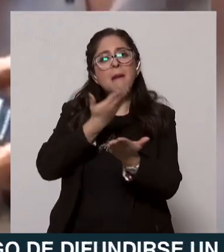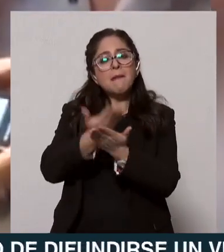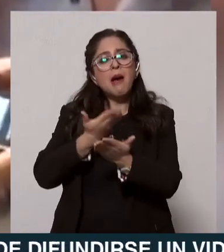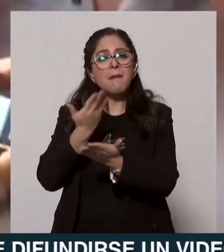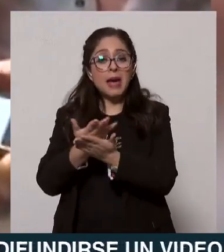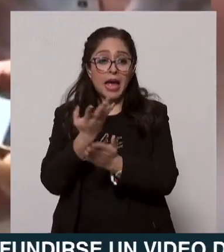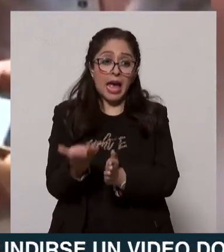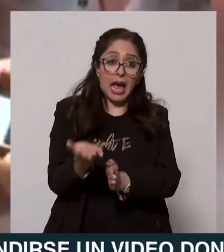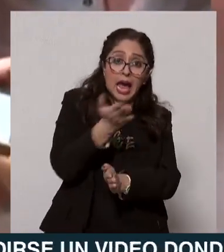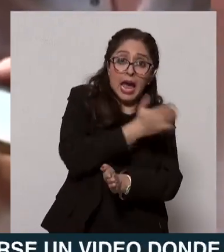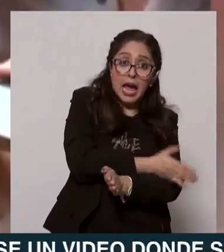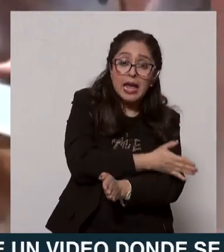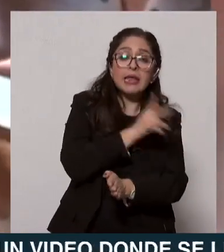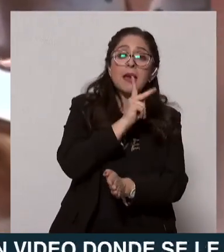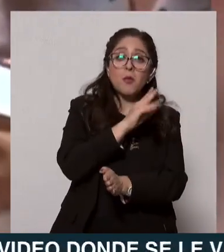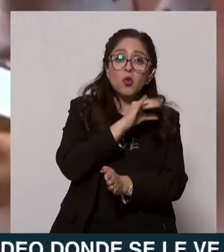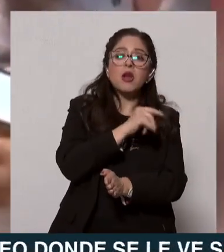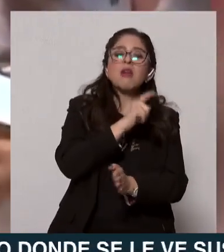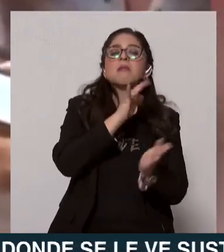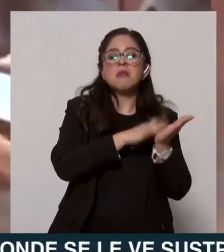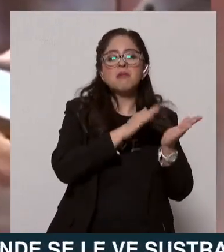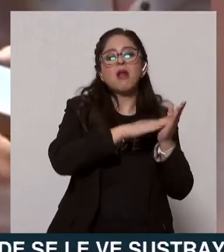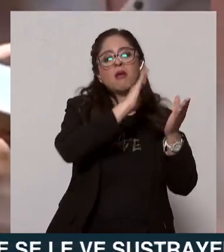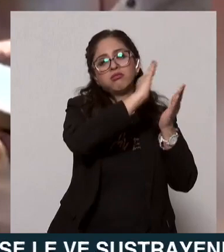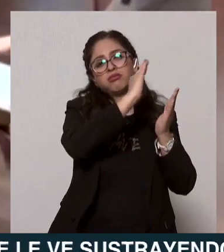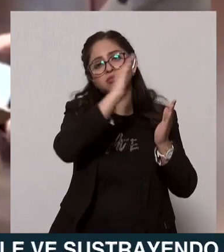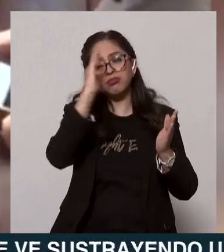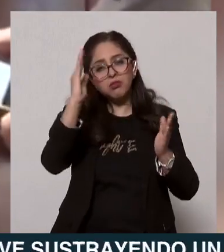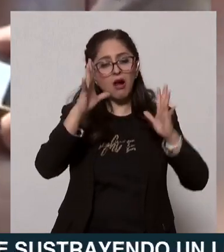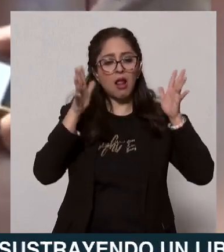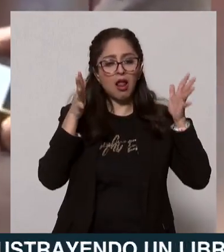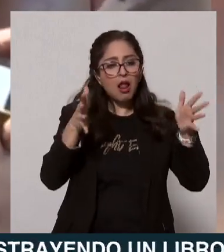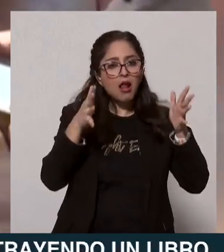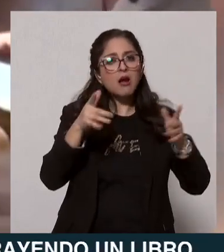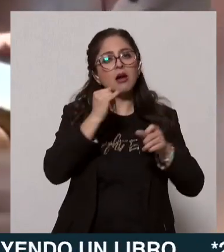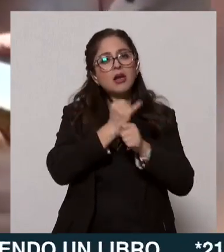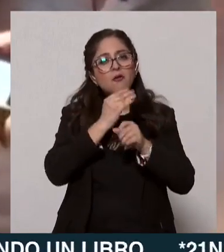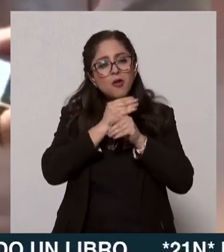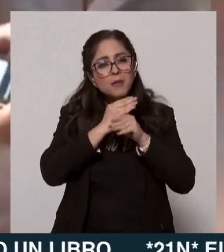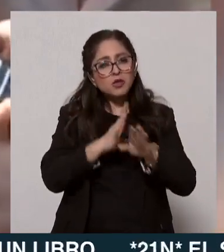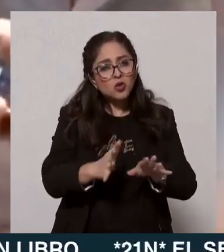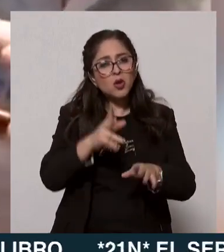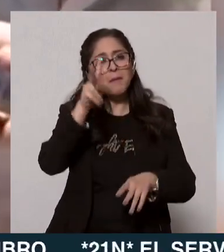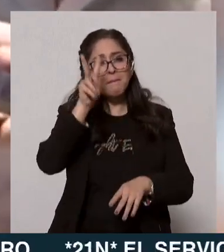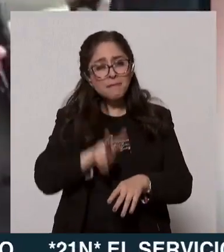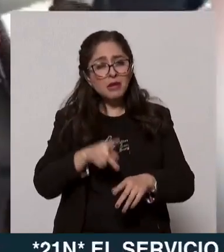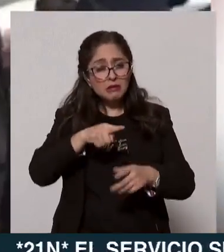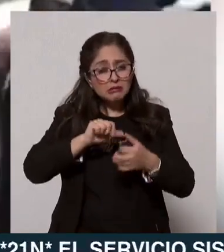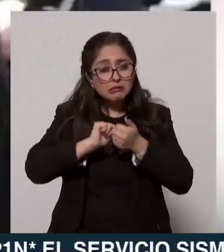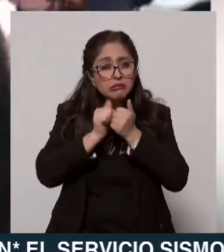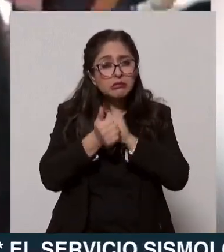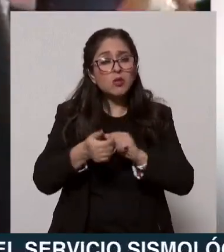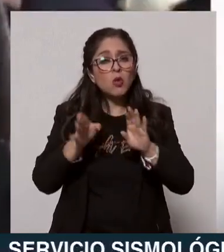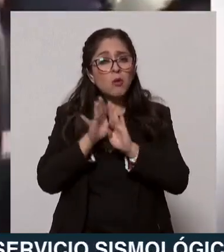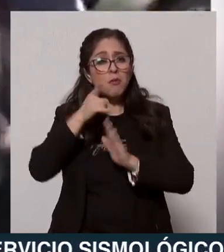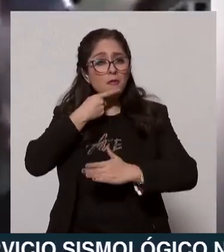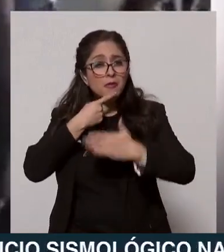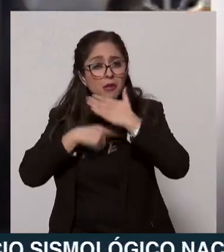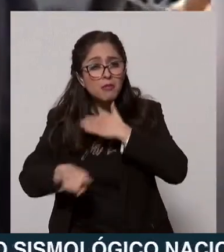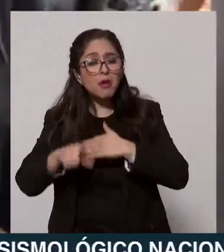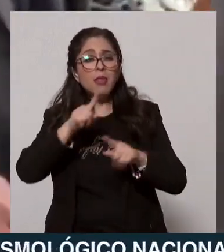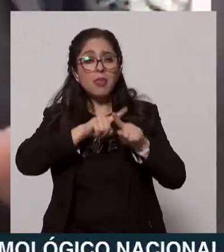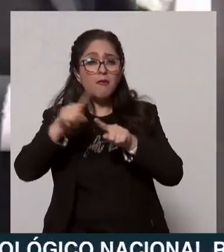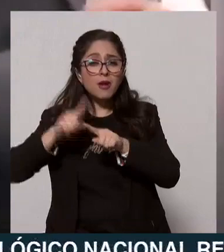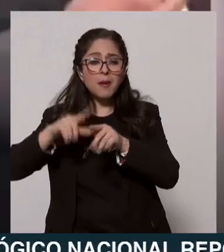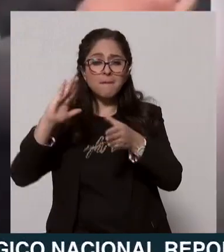a una fiscalía. Actualmente tú vas a ver muchas carpetas voluminosas, todavía no tan adentradas al sistema acusatorio, con muchos